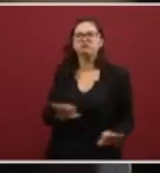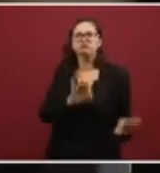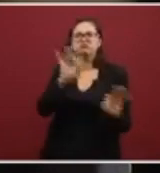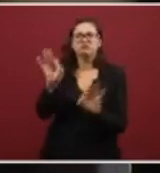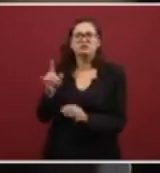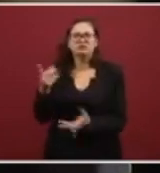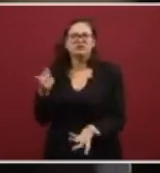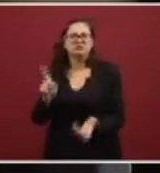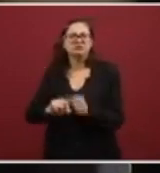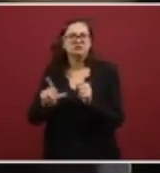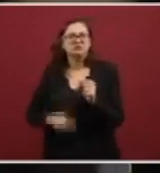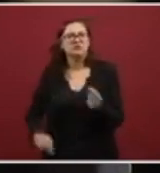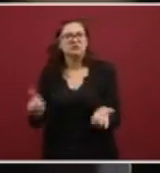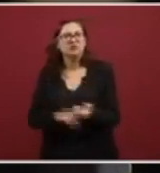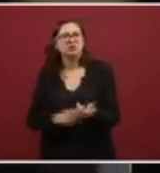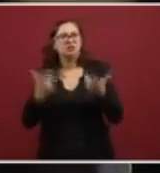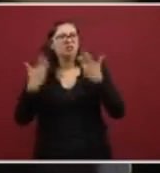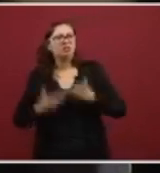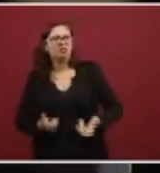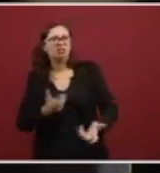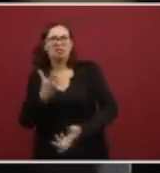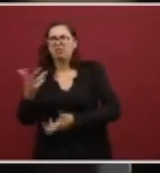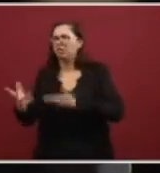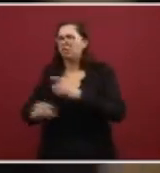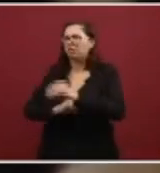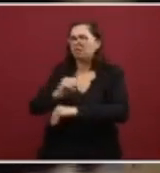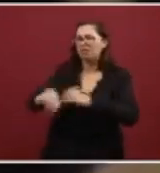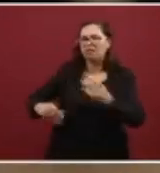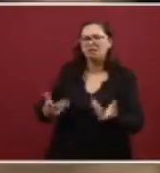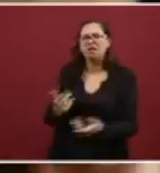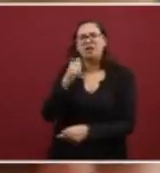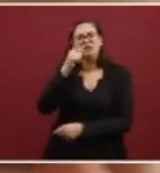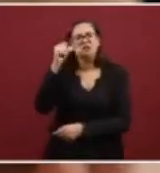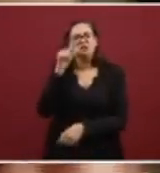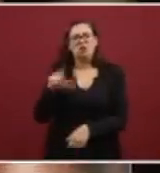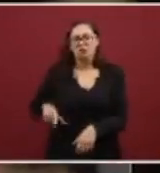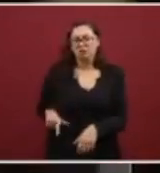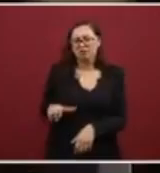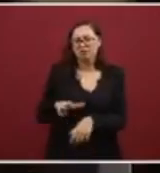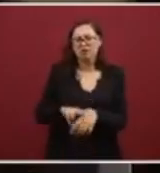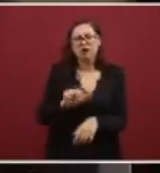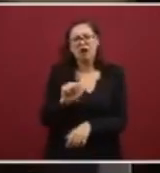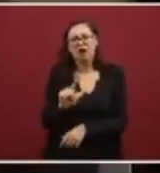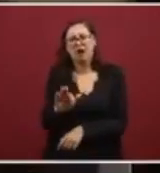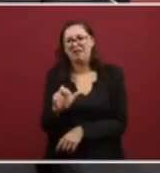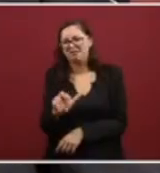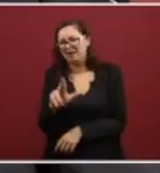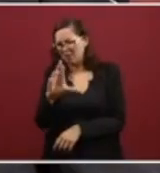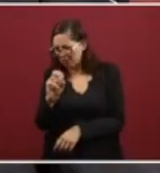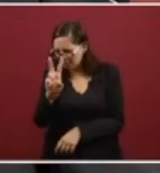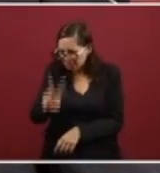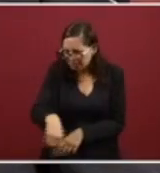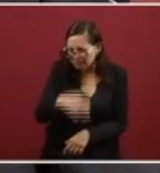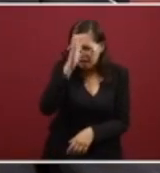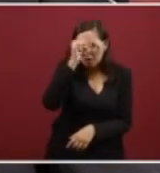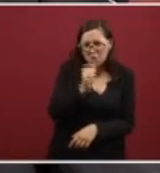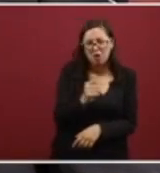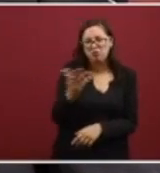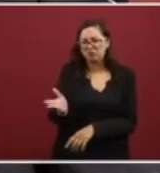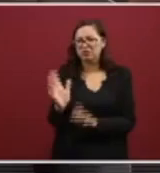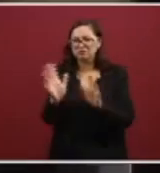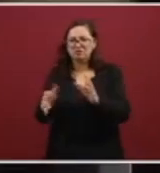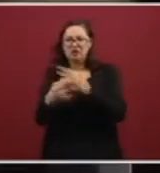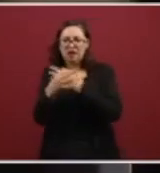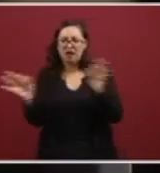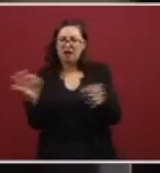al interior del país? Ayer decía, por ejemplo, el gobernador Alfaro que quedan dudas sobre el acuerdo que se firmó a pesar de que ustedes pues ya